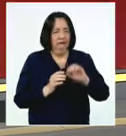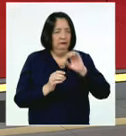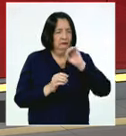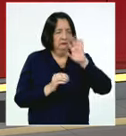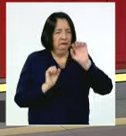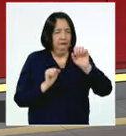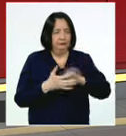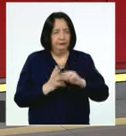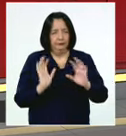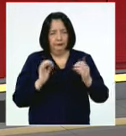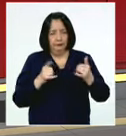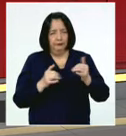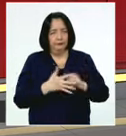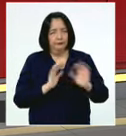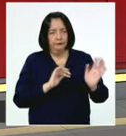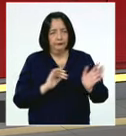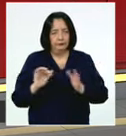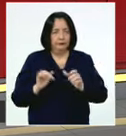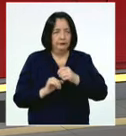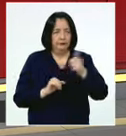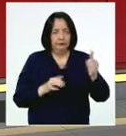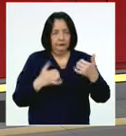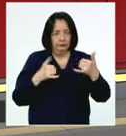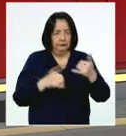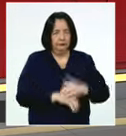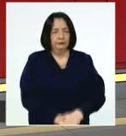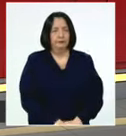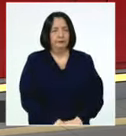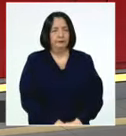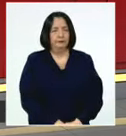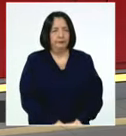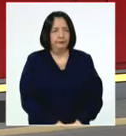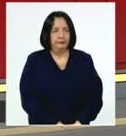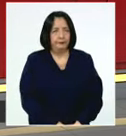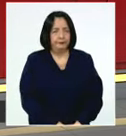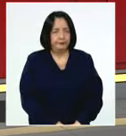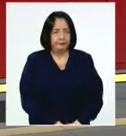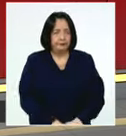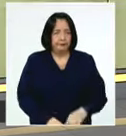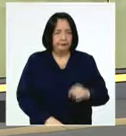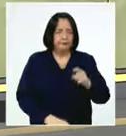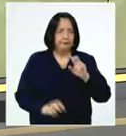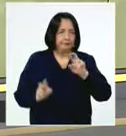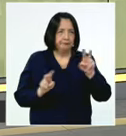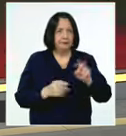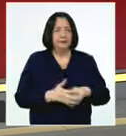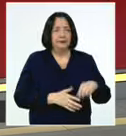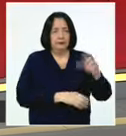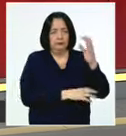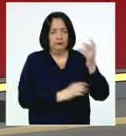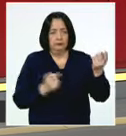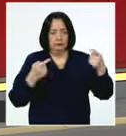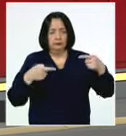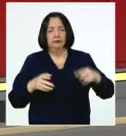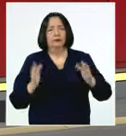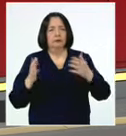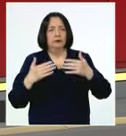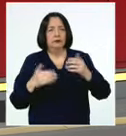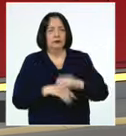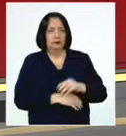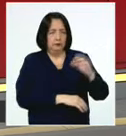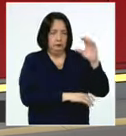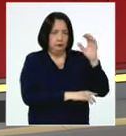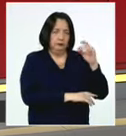confirmar en la cancha. Vamos a los siguientes partidos que nos tiene esta gráfica. Colombia va a enfrentar a Panamá. Colombia